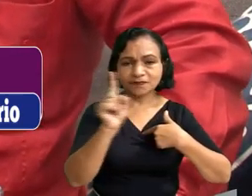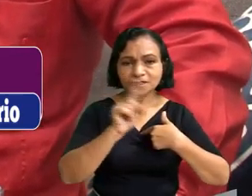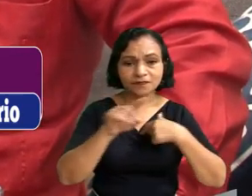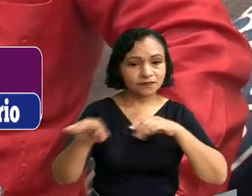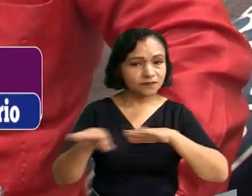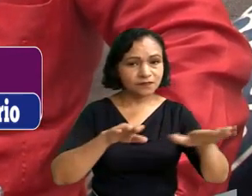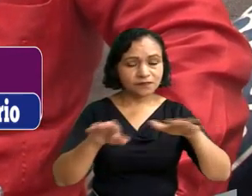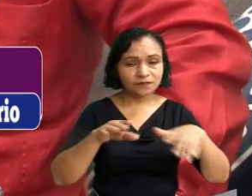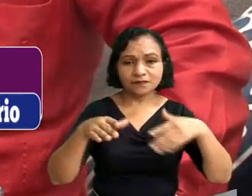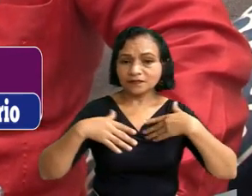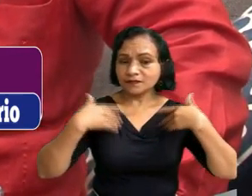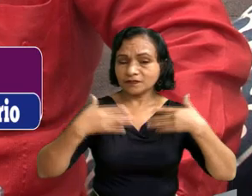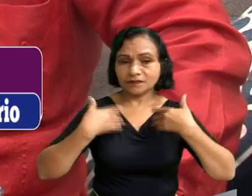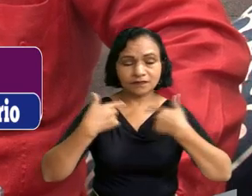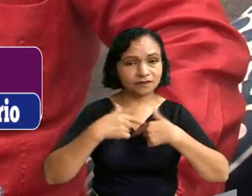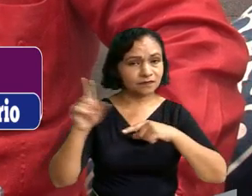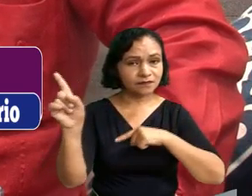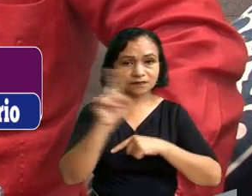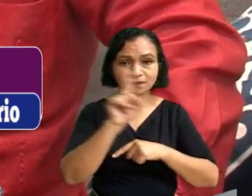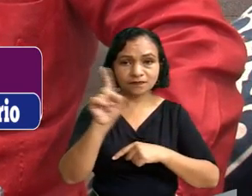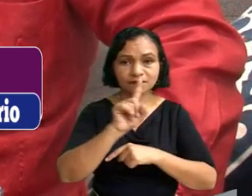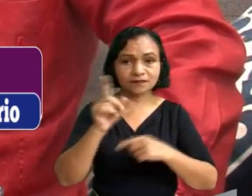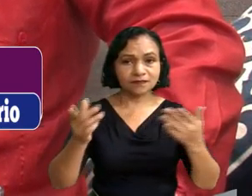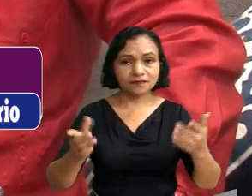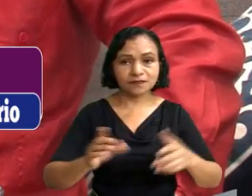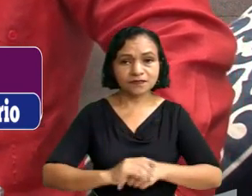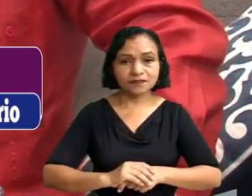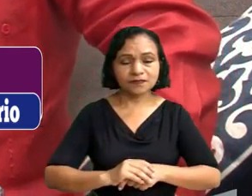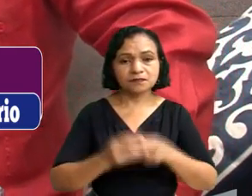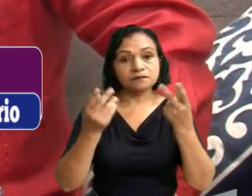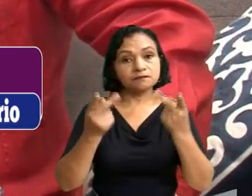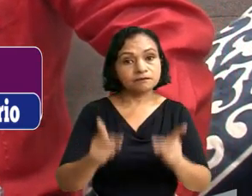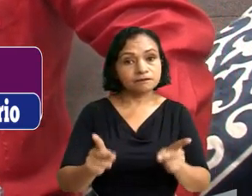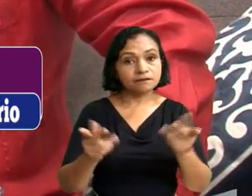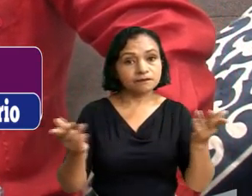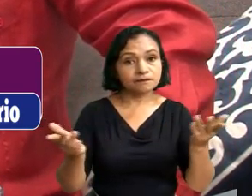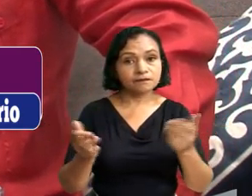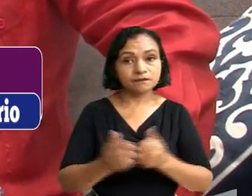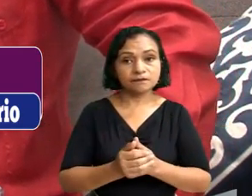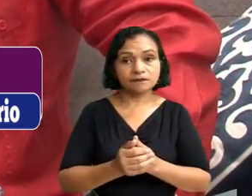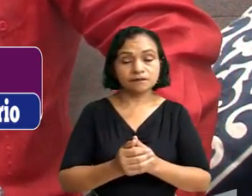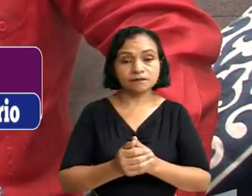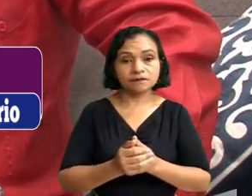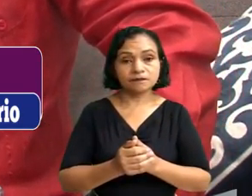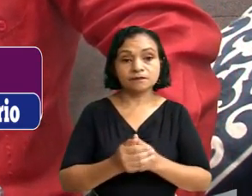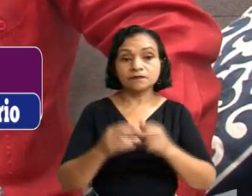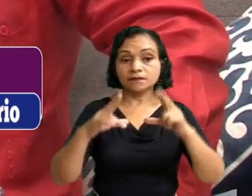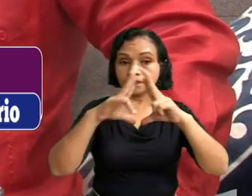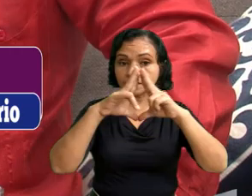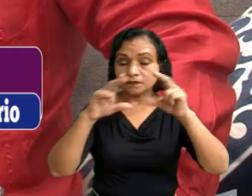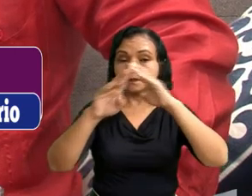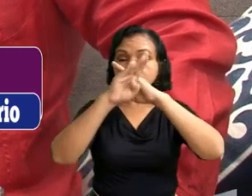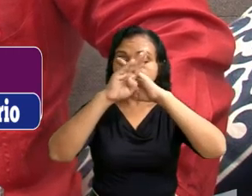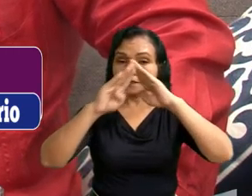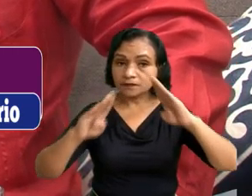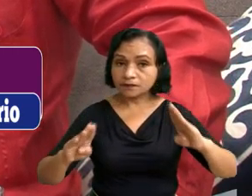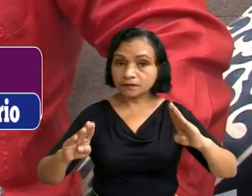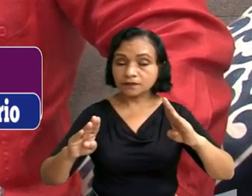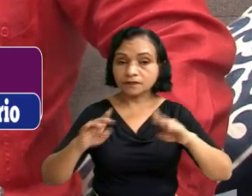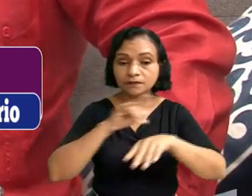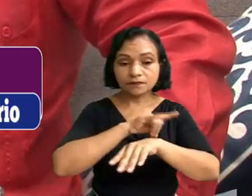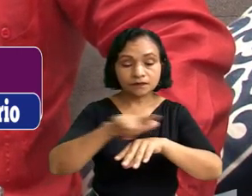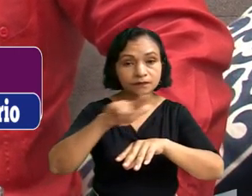haber estado servil como visto pero el altar de la patria la paz la reconciliación la